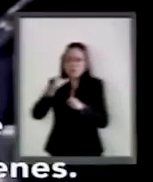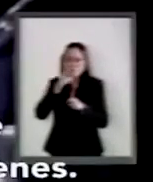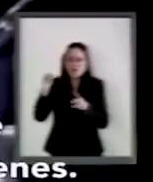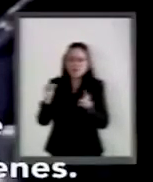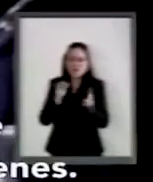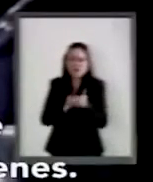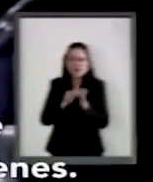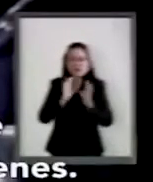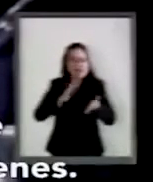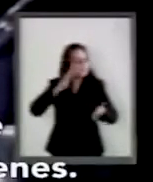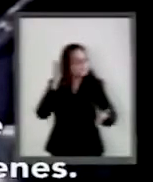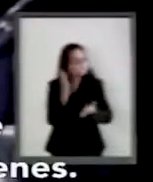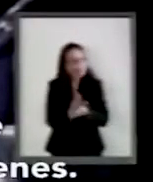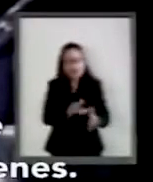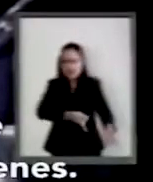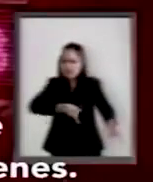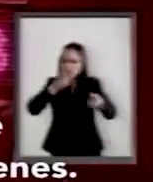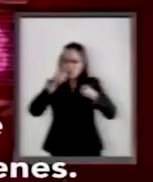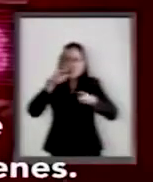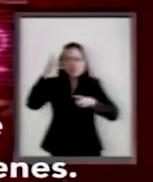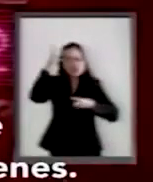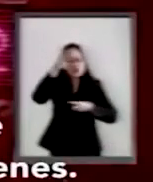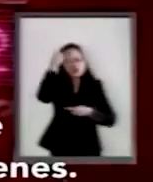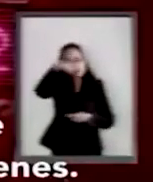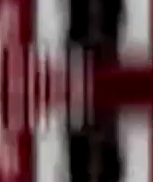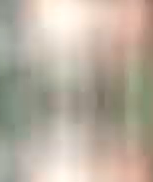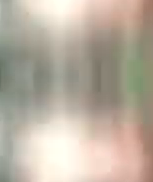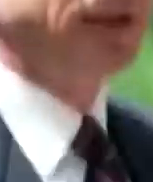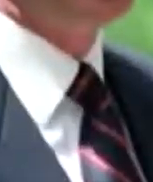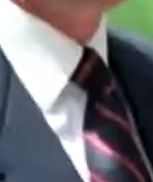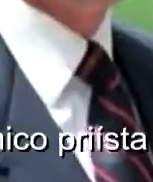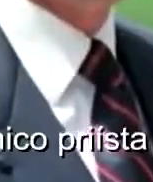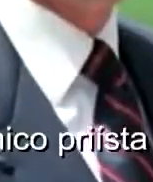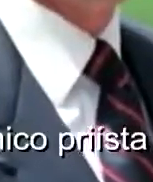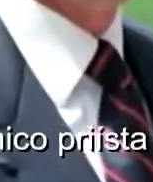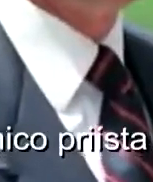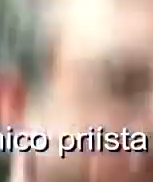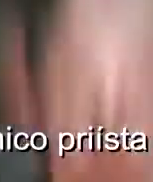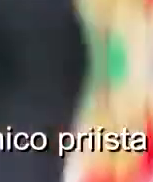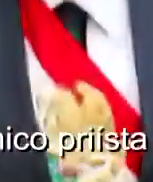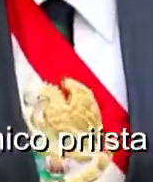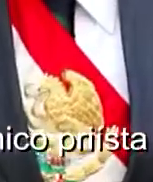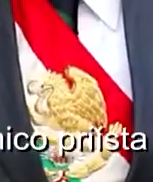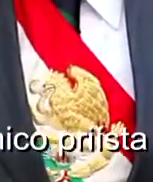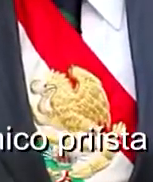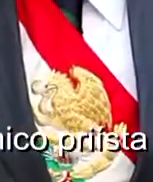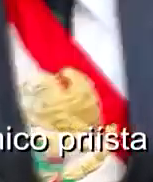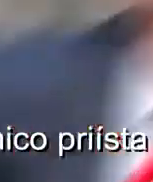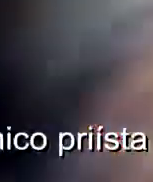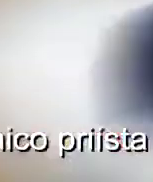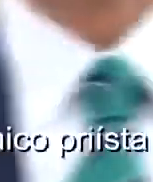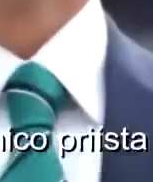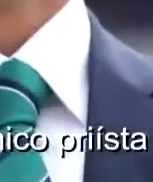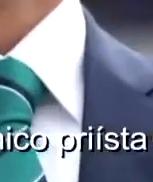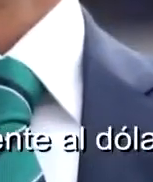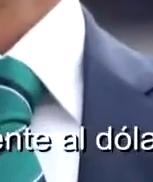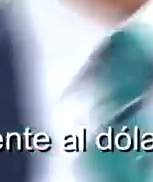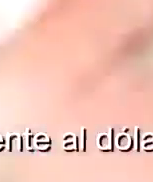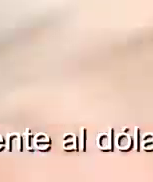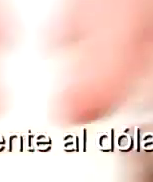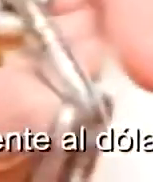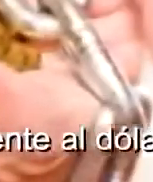Dejen ya de robarle el futuro a nuestros jóvenes. Se sigue el viejo modelo económico